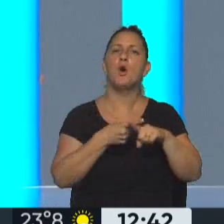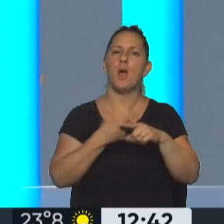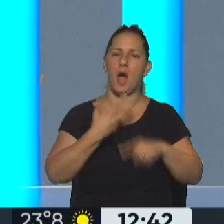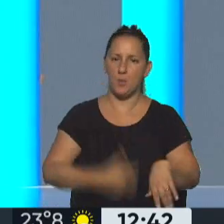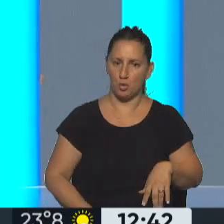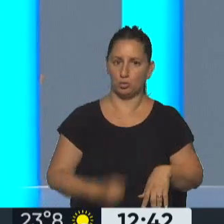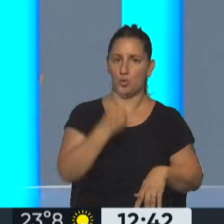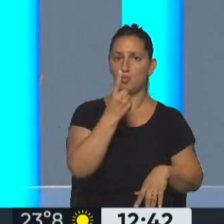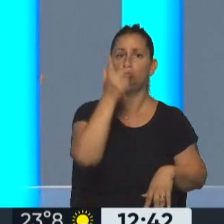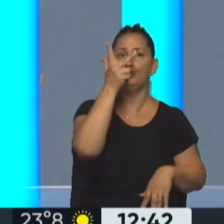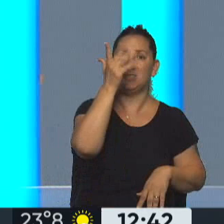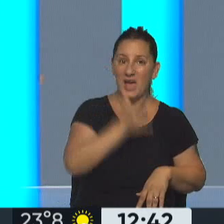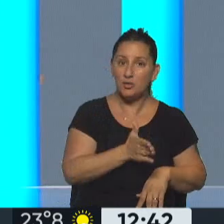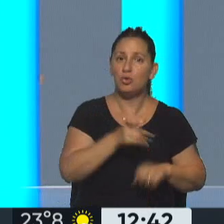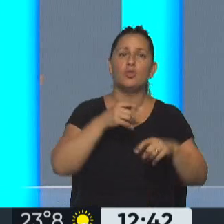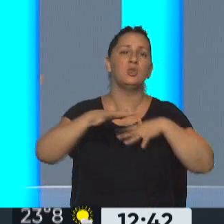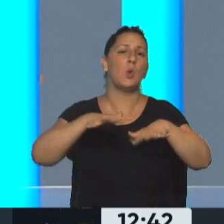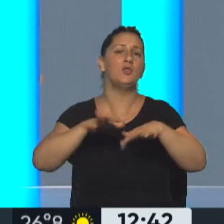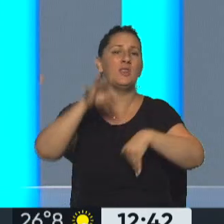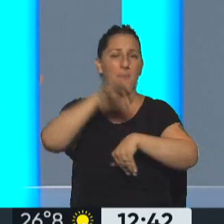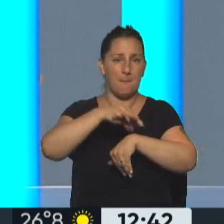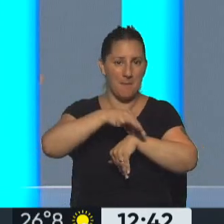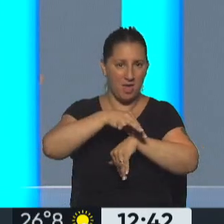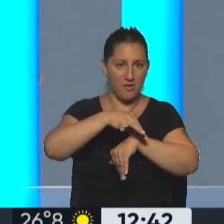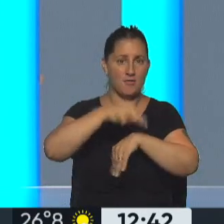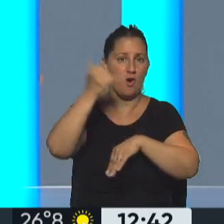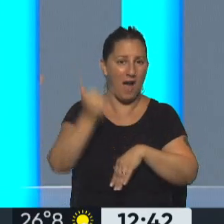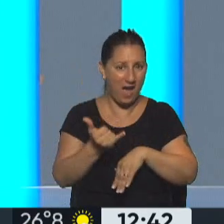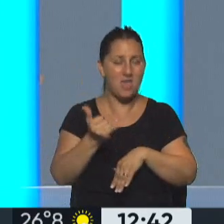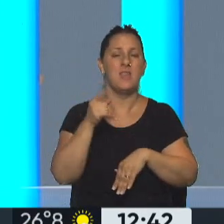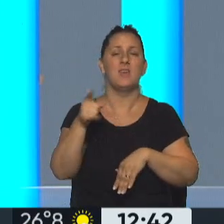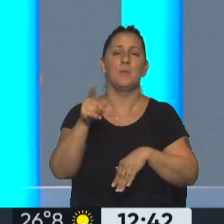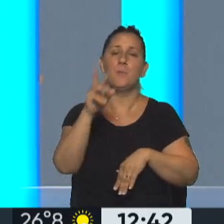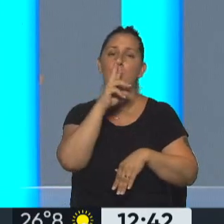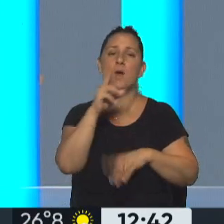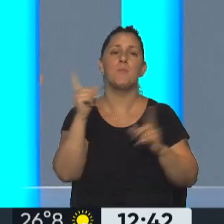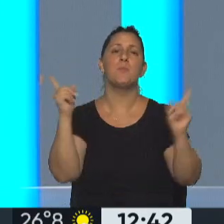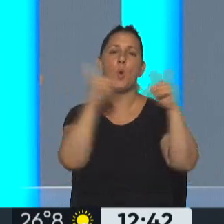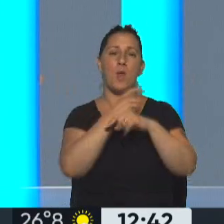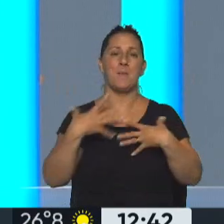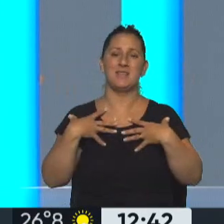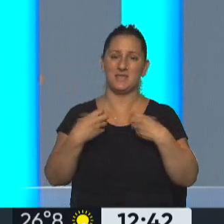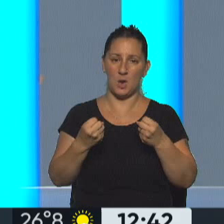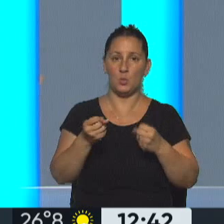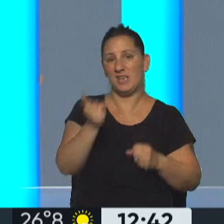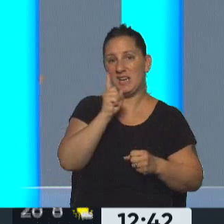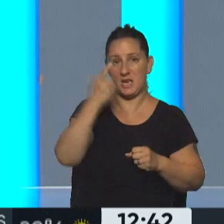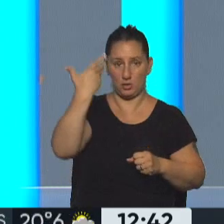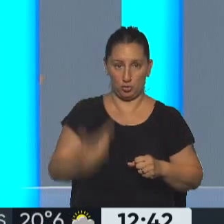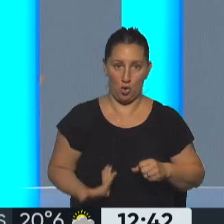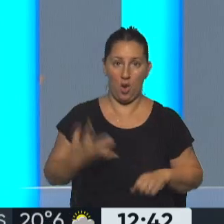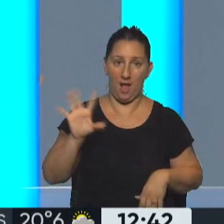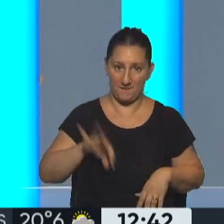son eventos obstétricos eventos en donde además la mujer tiene un problema de salud y corre riesgo su vida Bueno